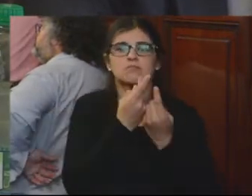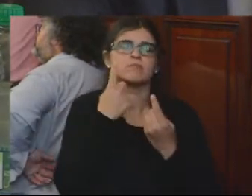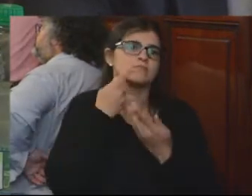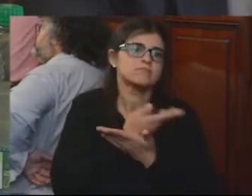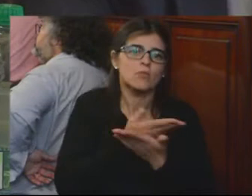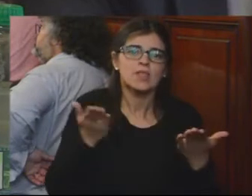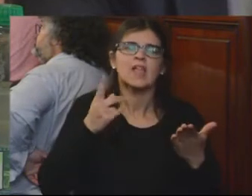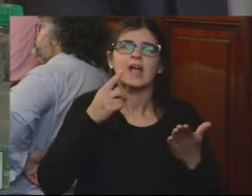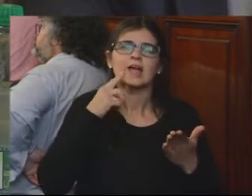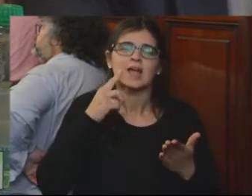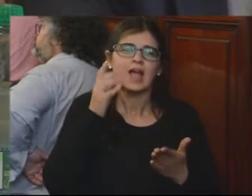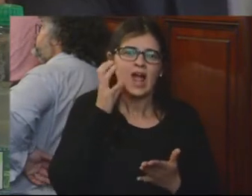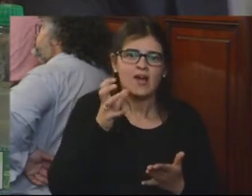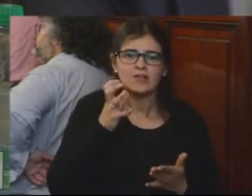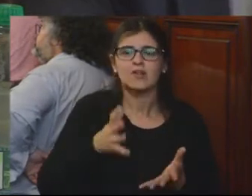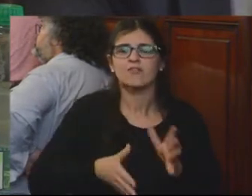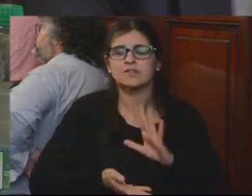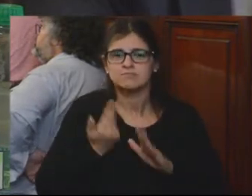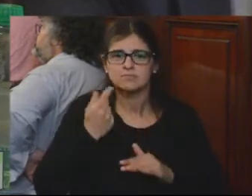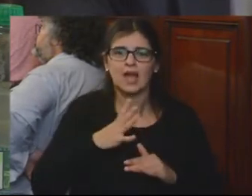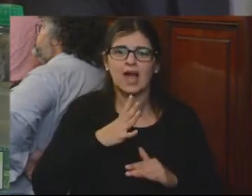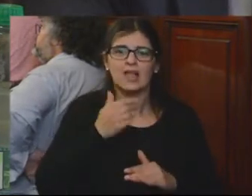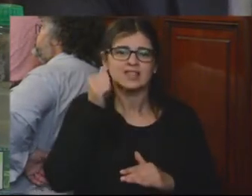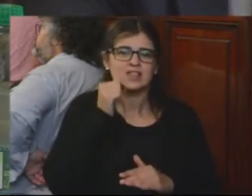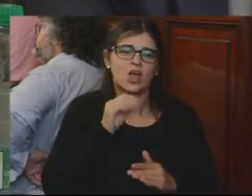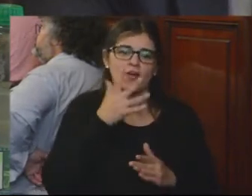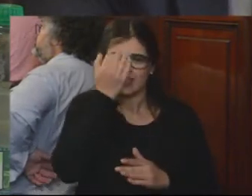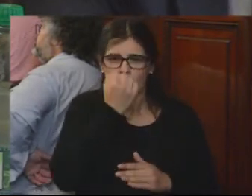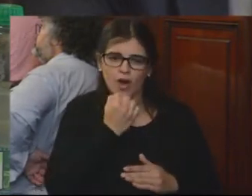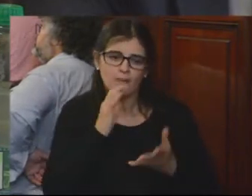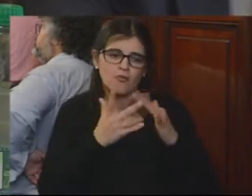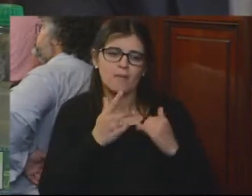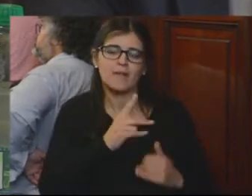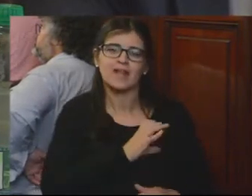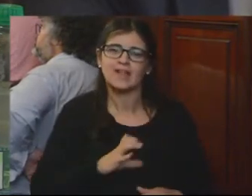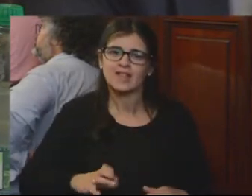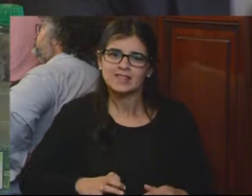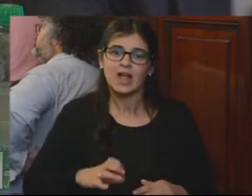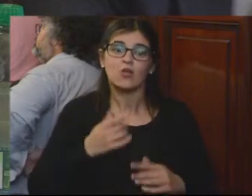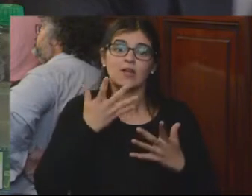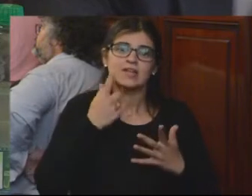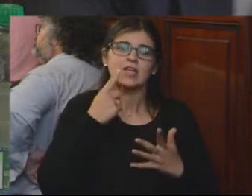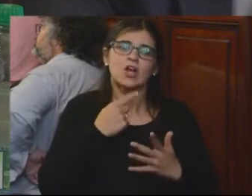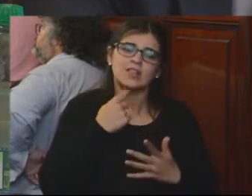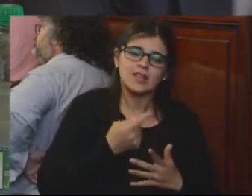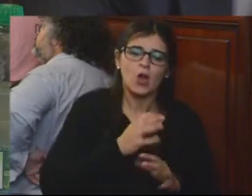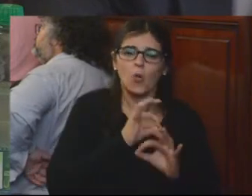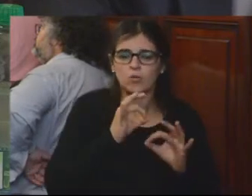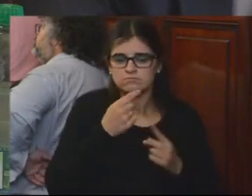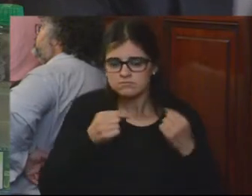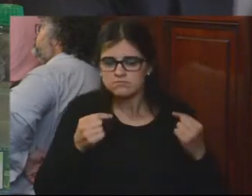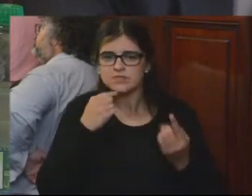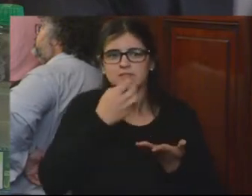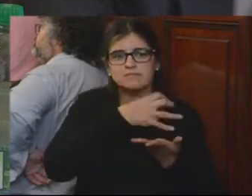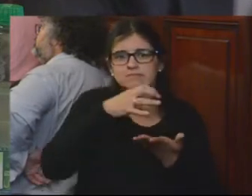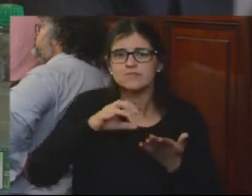la gravedad del terrorismo de estado llegando en ciertos casos al negacionismo y se debilitaron o desmantelaron dependencias